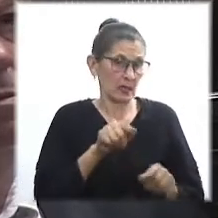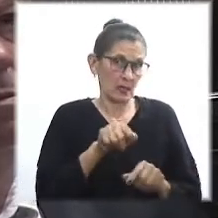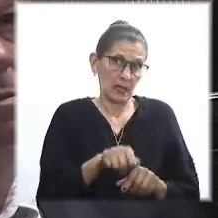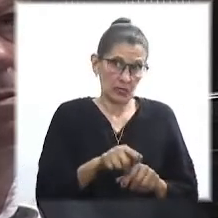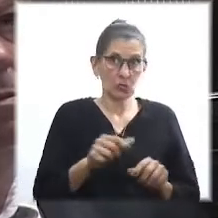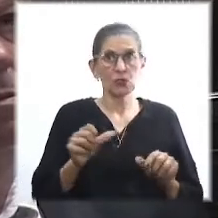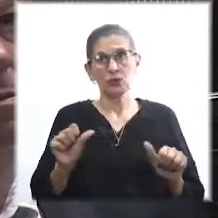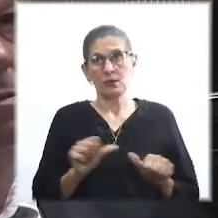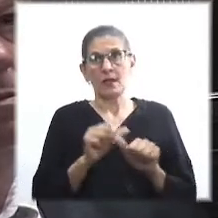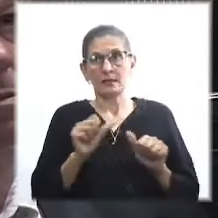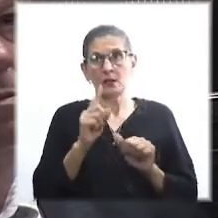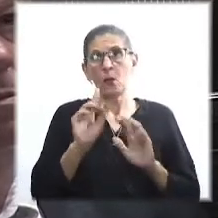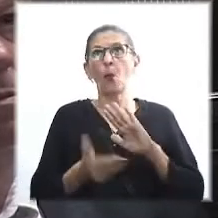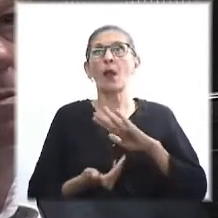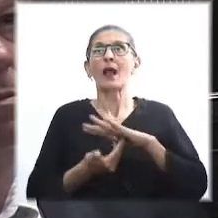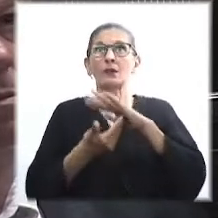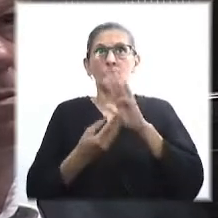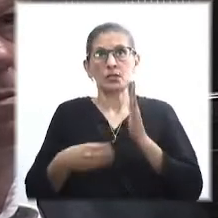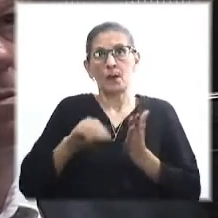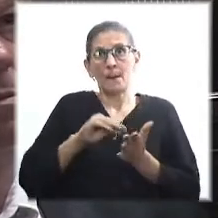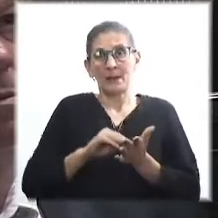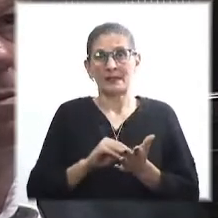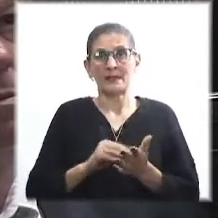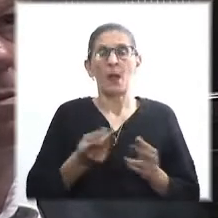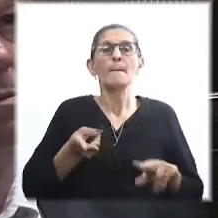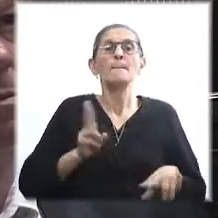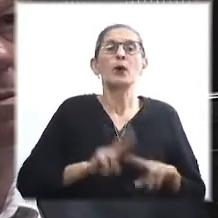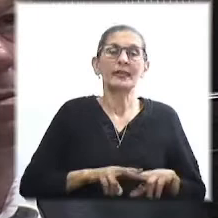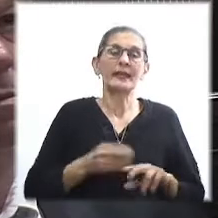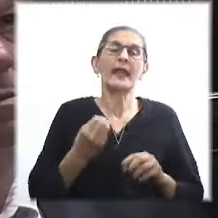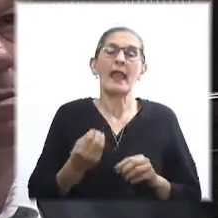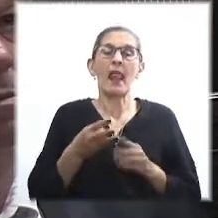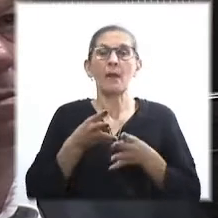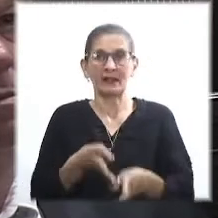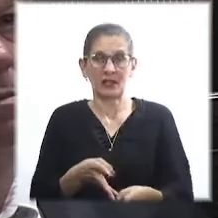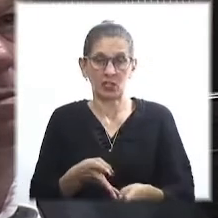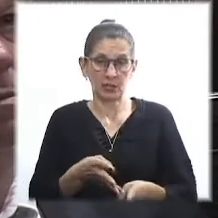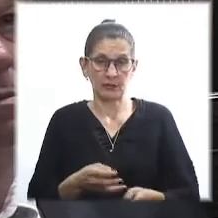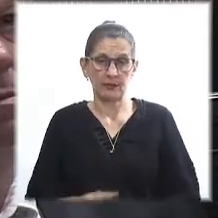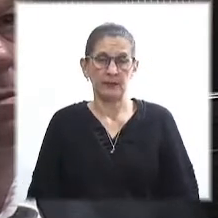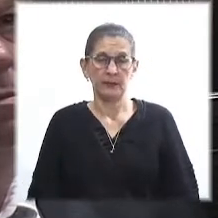ser un caudillo más del Partido Nacional, morir en la batalla.